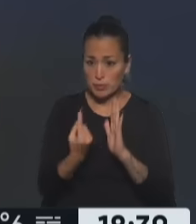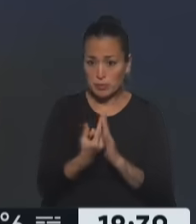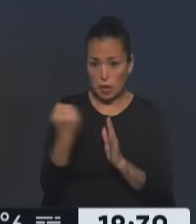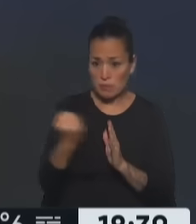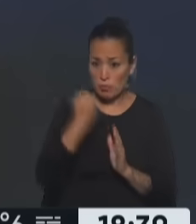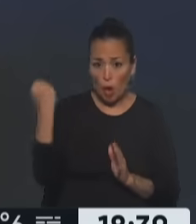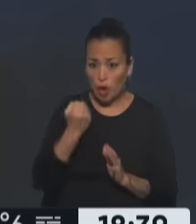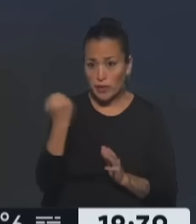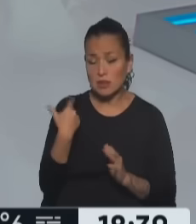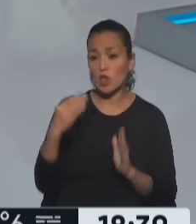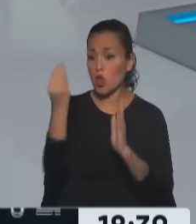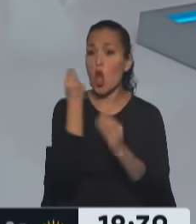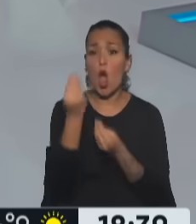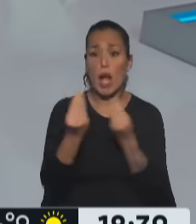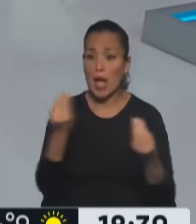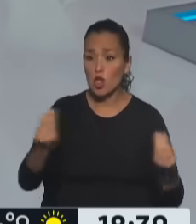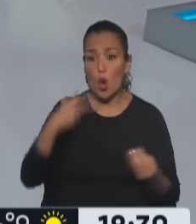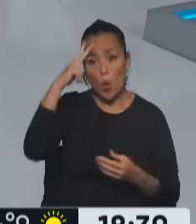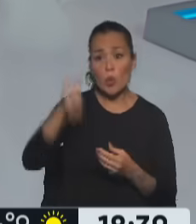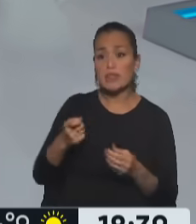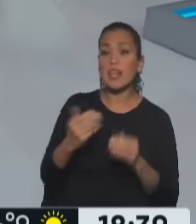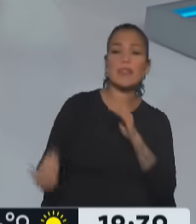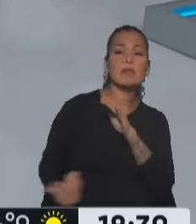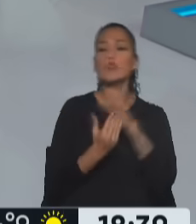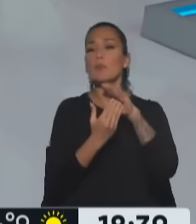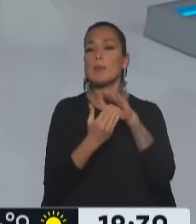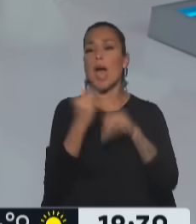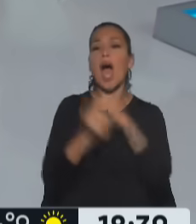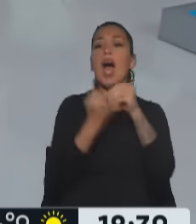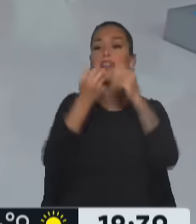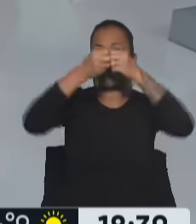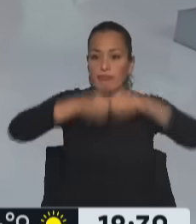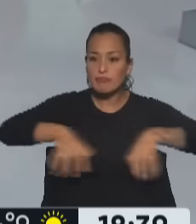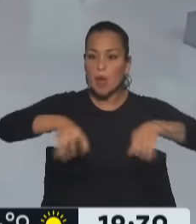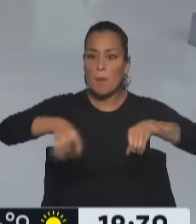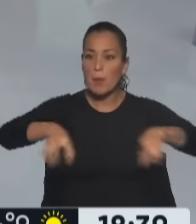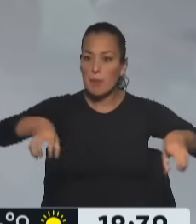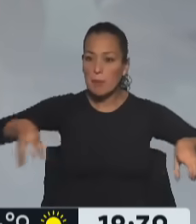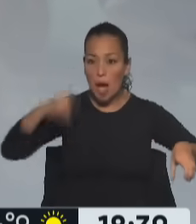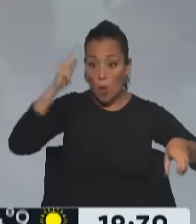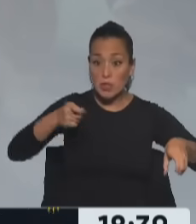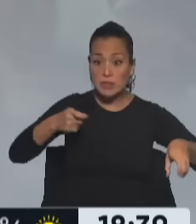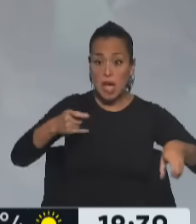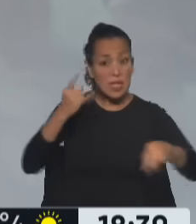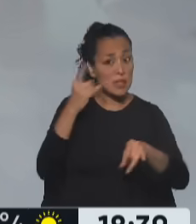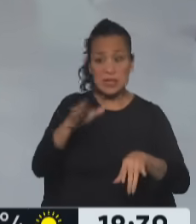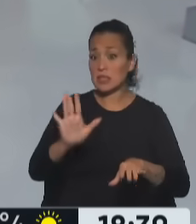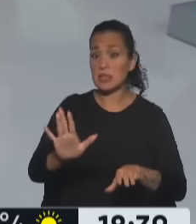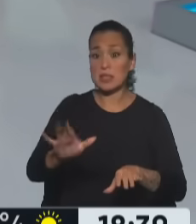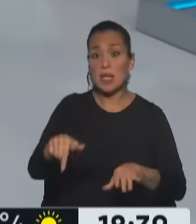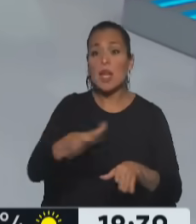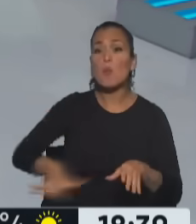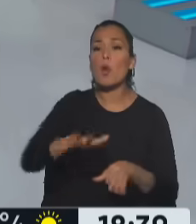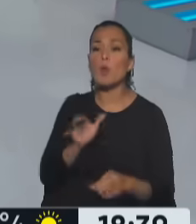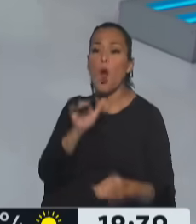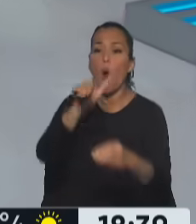cargos judiciales, desde la Suprema Corte hasta las Cortes de Distrito, son elegidos por voto popular. Bueno, en el caso de los jueces de la